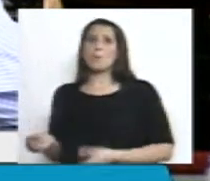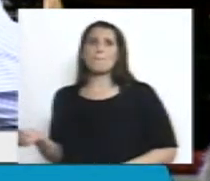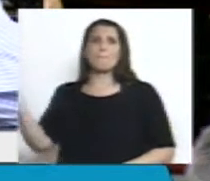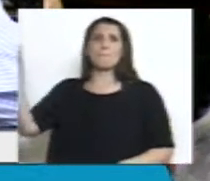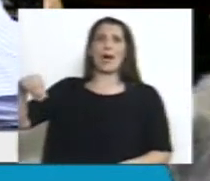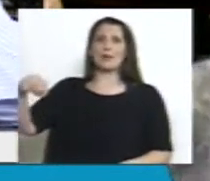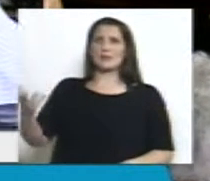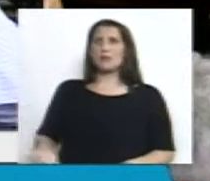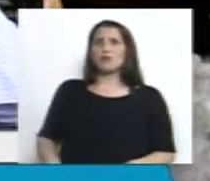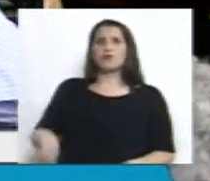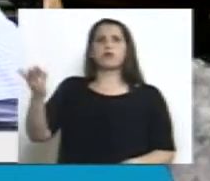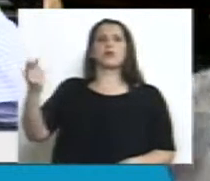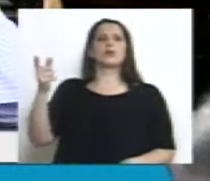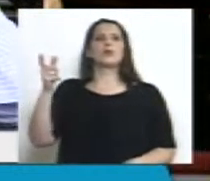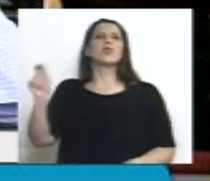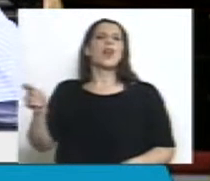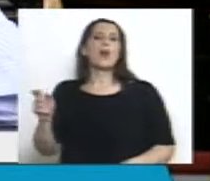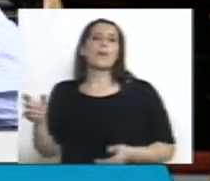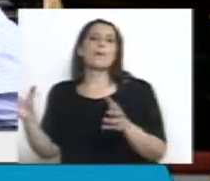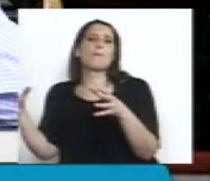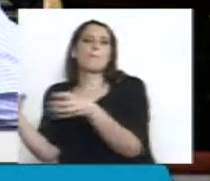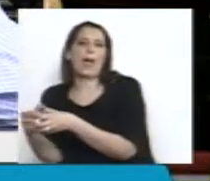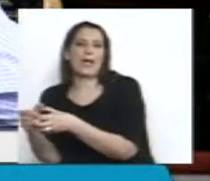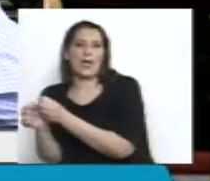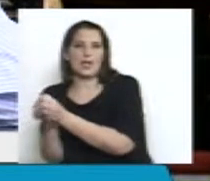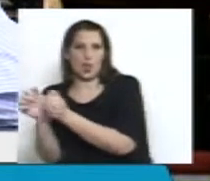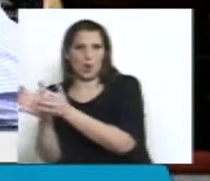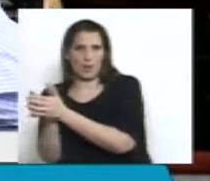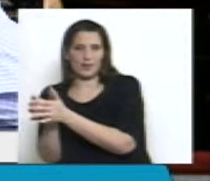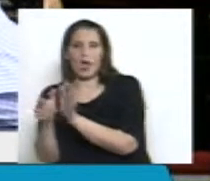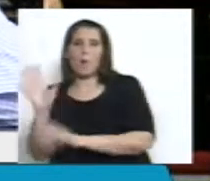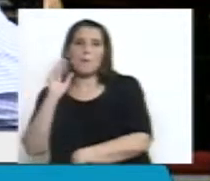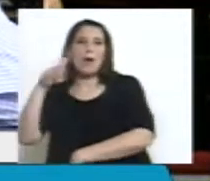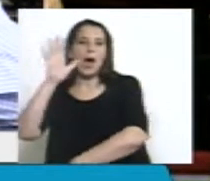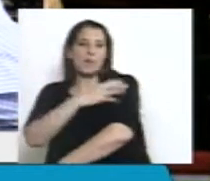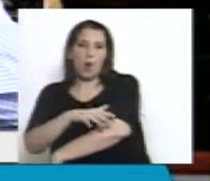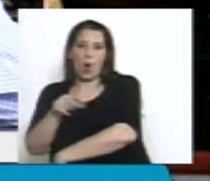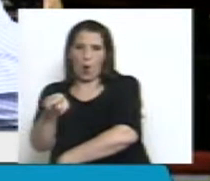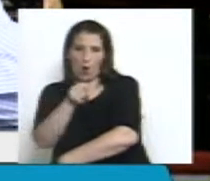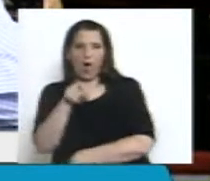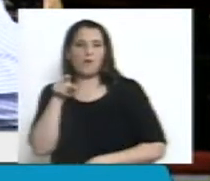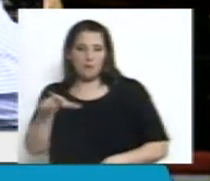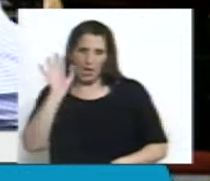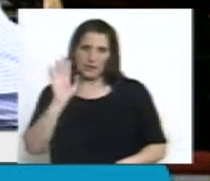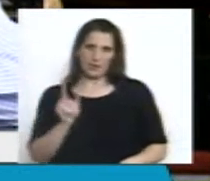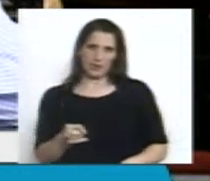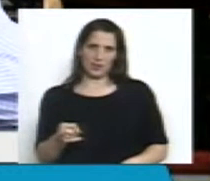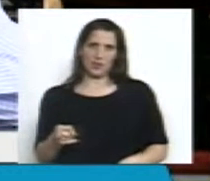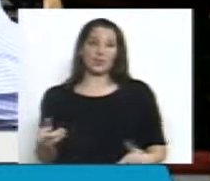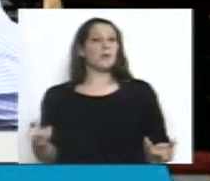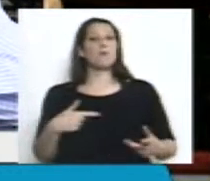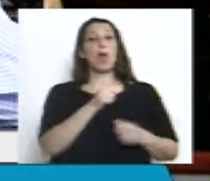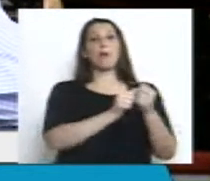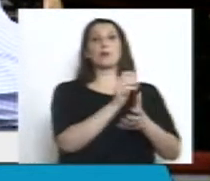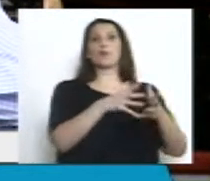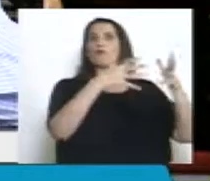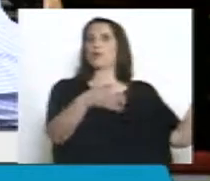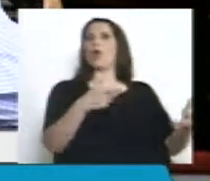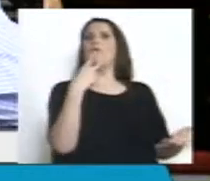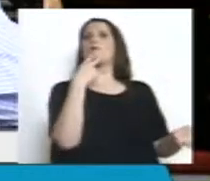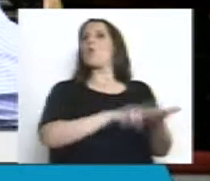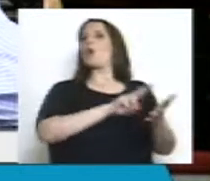pequeños o hacia los sectores más humildes, y no lo puedan hacer hacia las grandes corporaciones